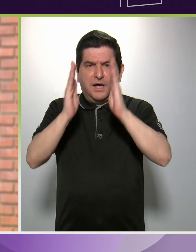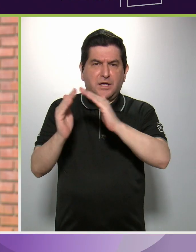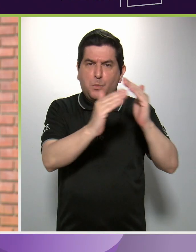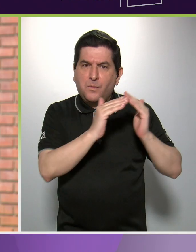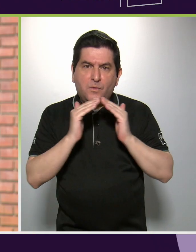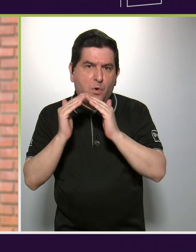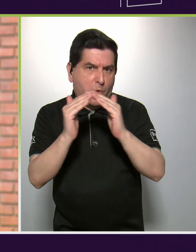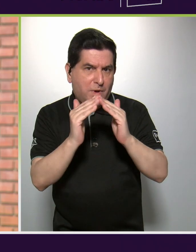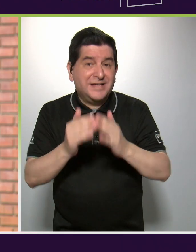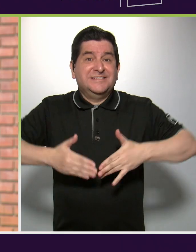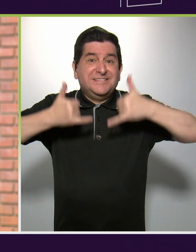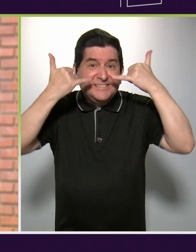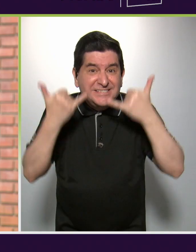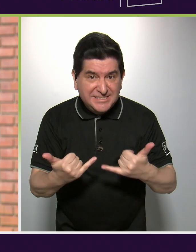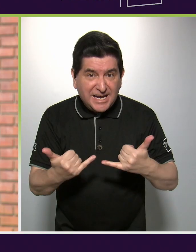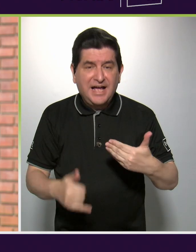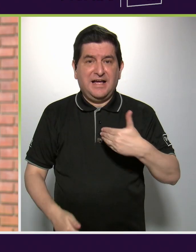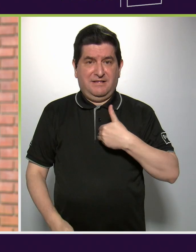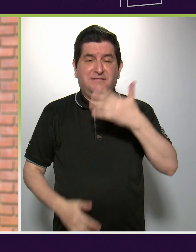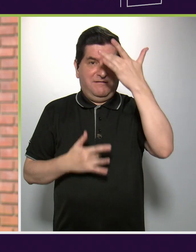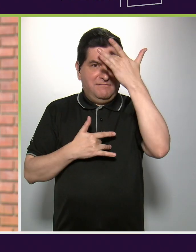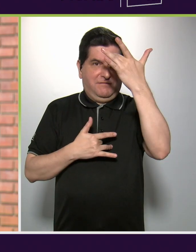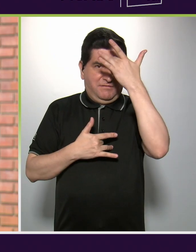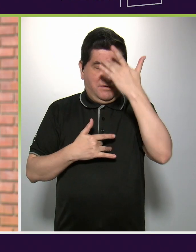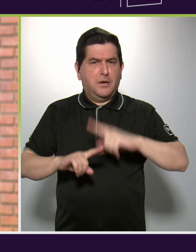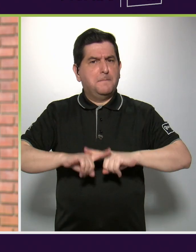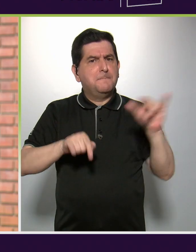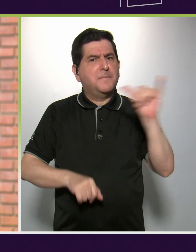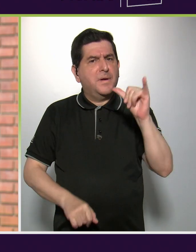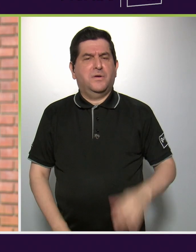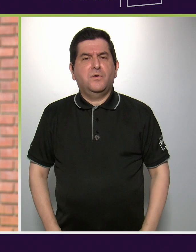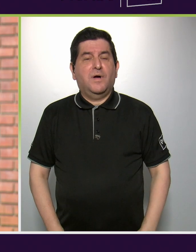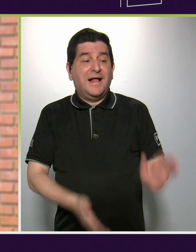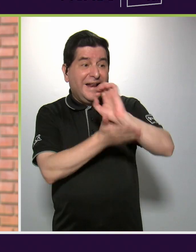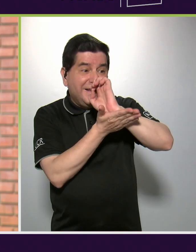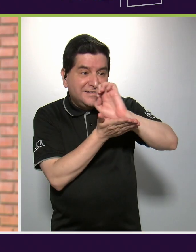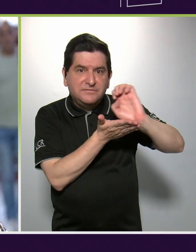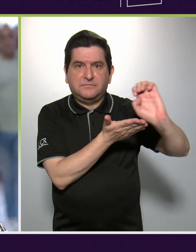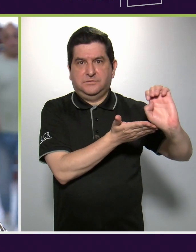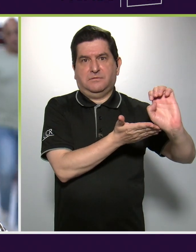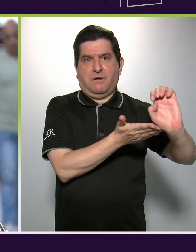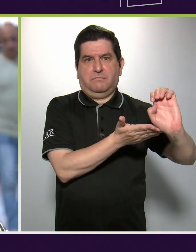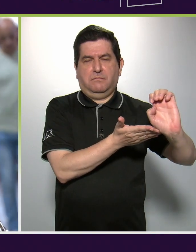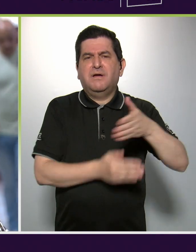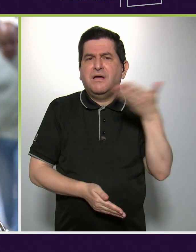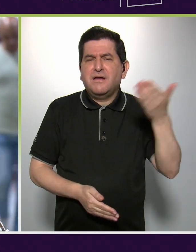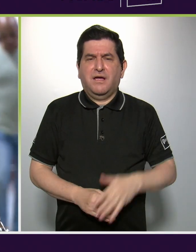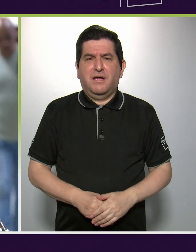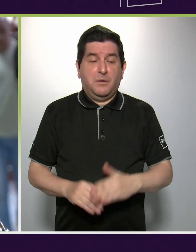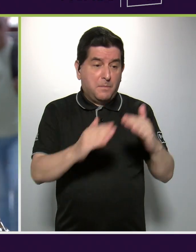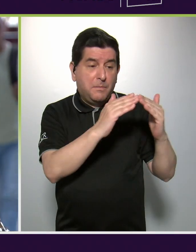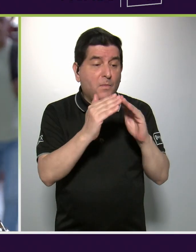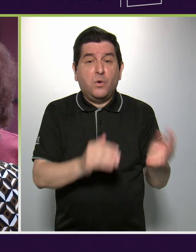a la población que ya padece un tipo de enfermedad, pero también para prevenir a